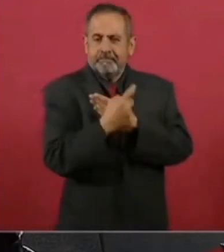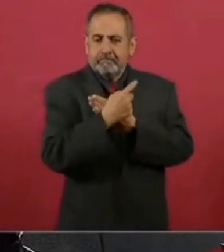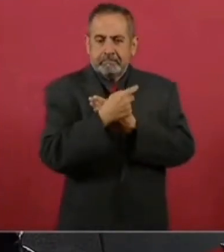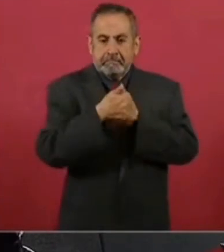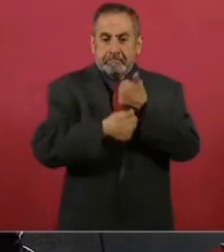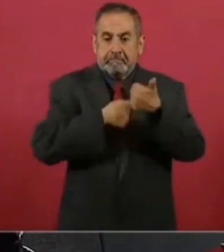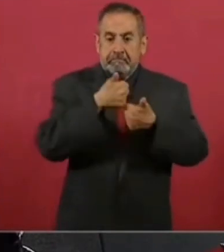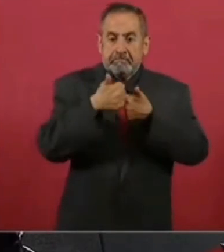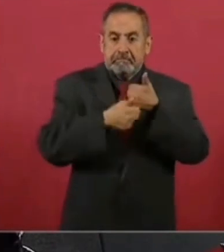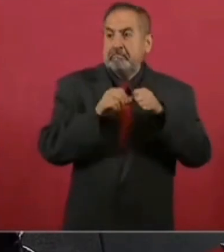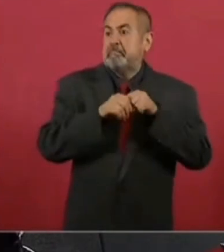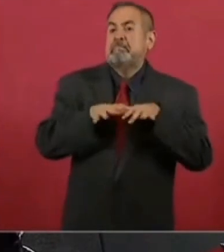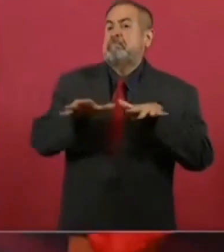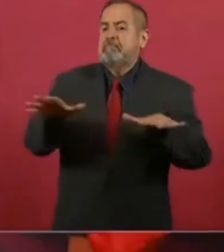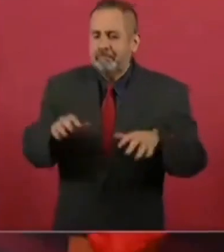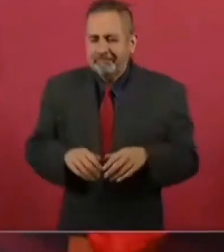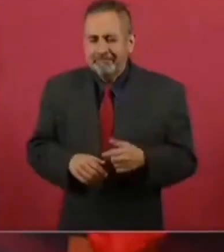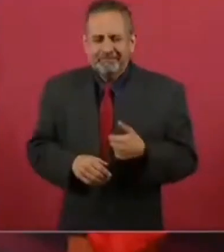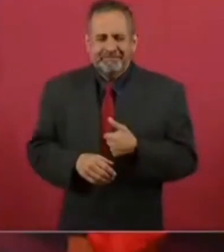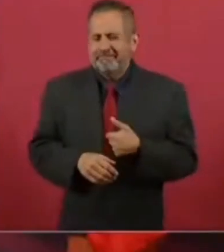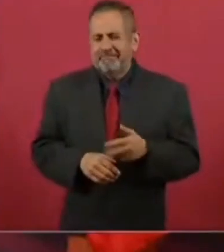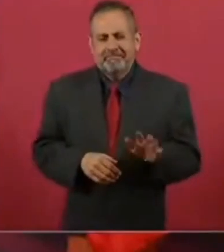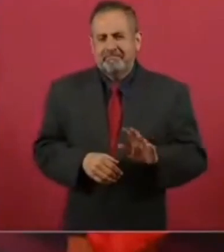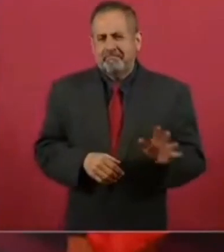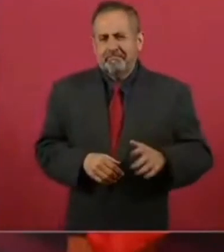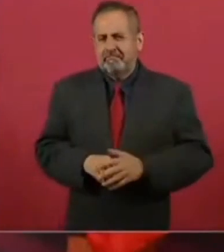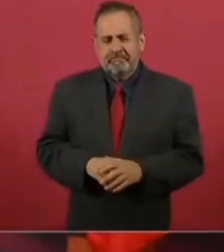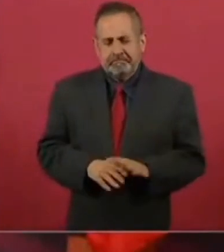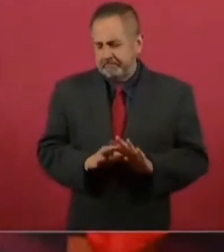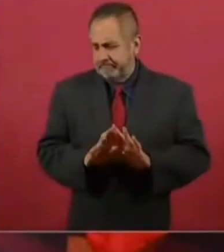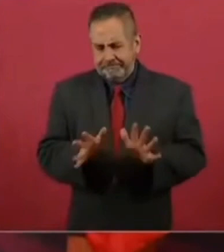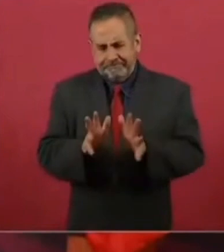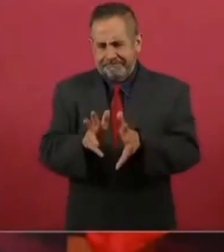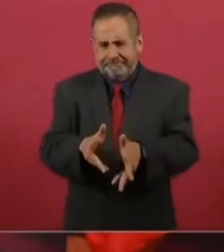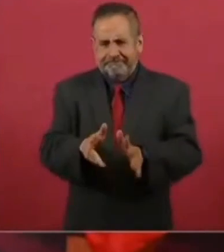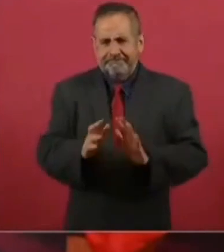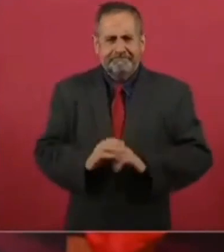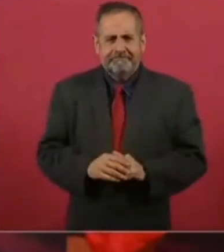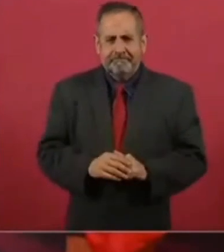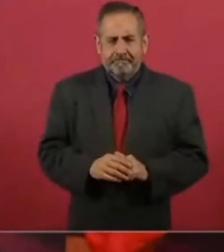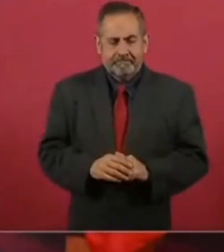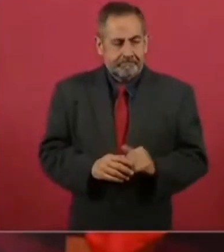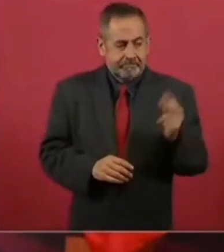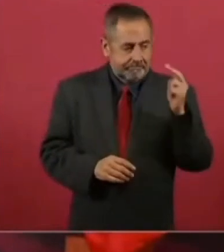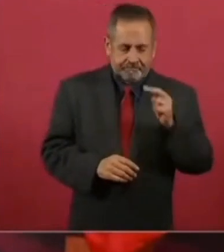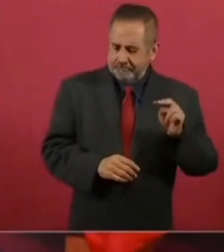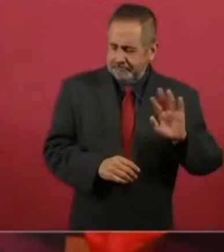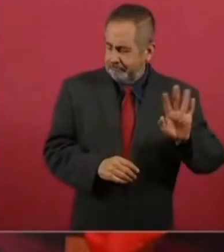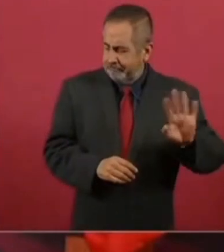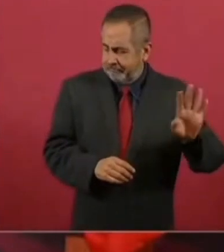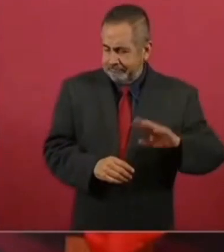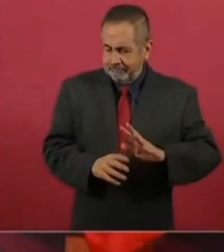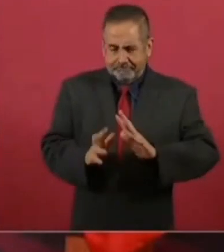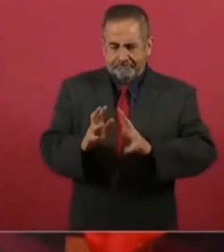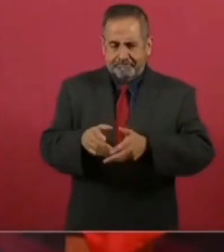10 veces más, 1,000,000 de veces más. No, no, no. No, primo hermano, déjalo así. Que no lo vean.